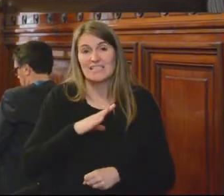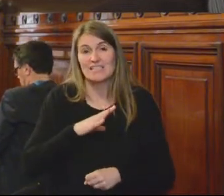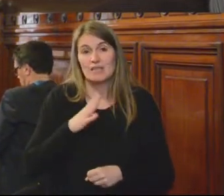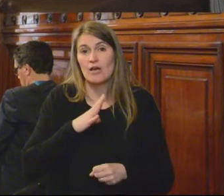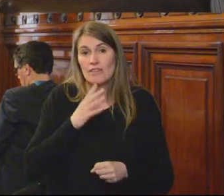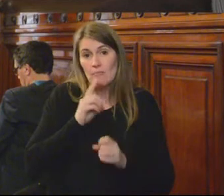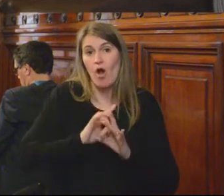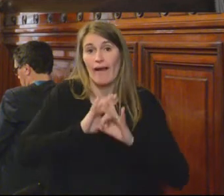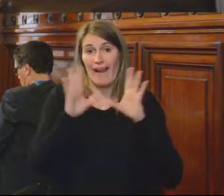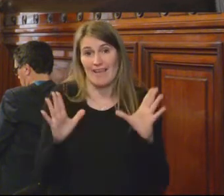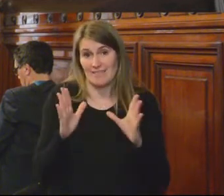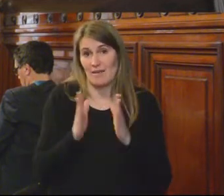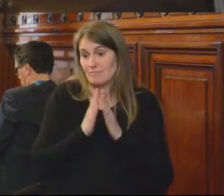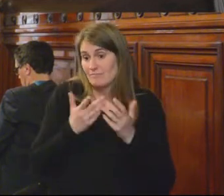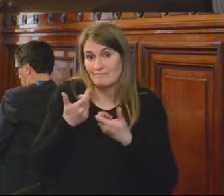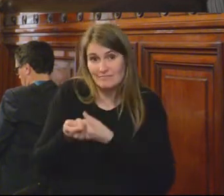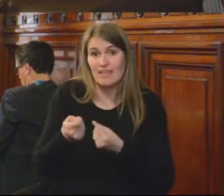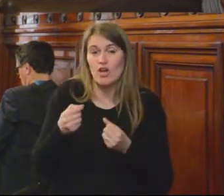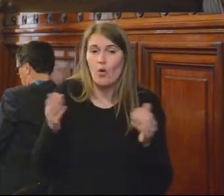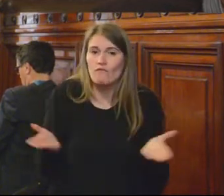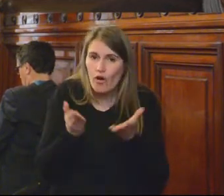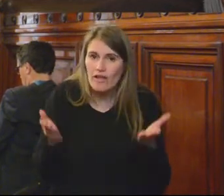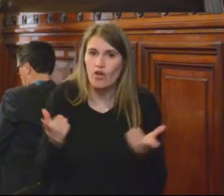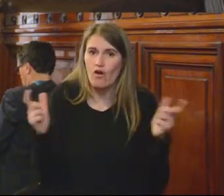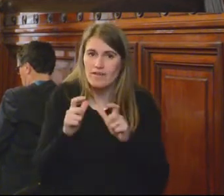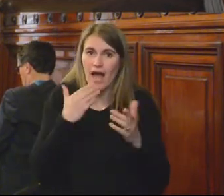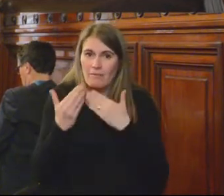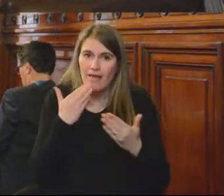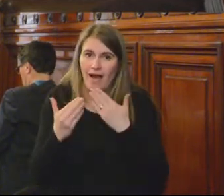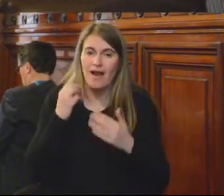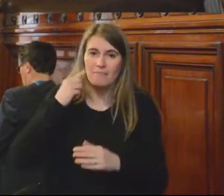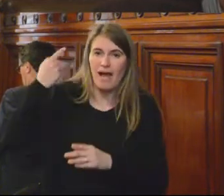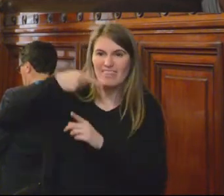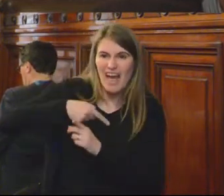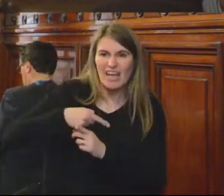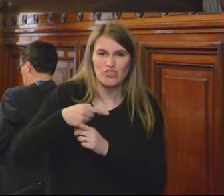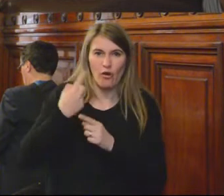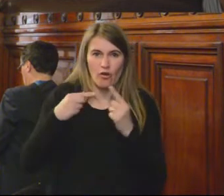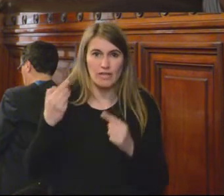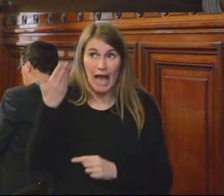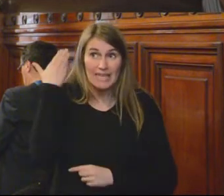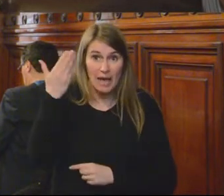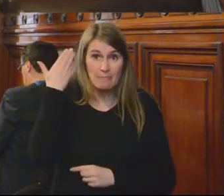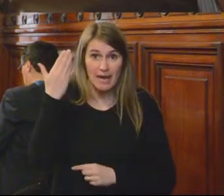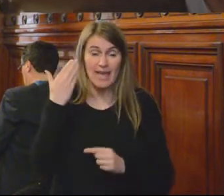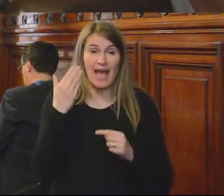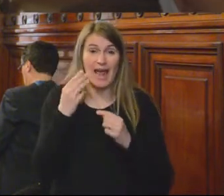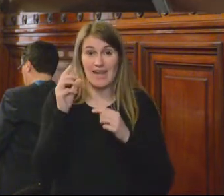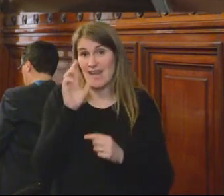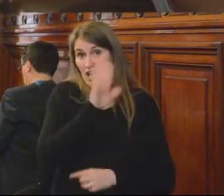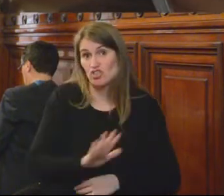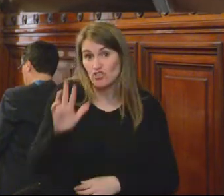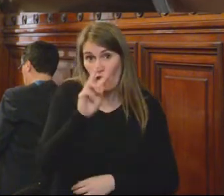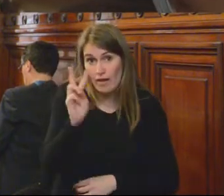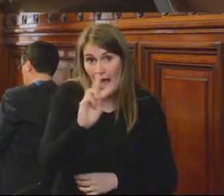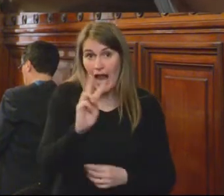en Venezuela. Y es la convocatoria, instalación y mandatos fraudulentos de la Asamblea Nacional Constituyente, con la cual nos